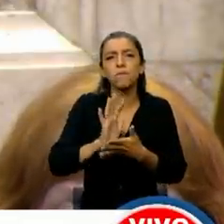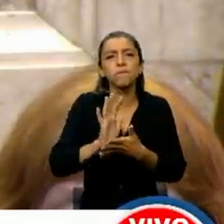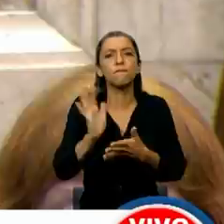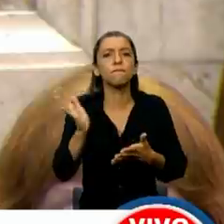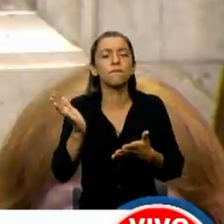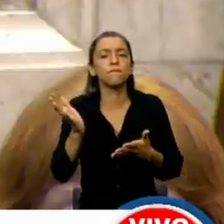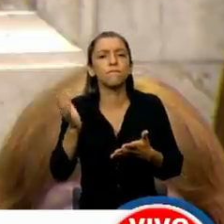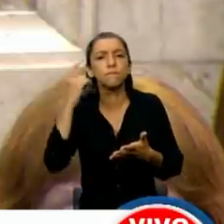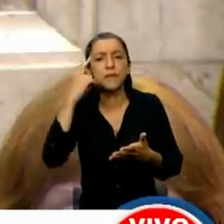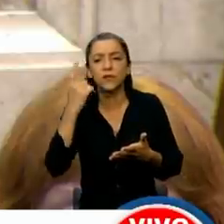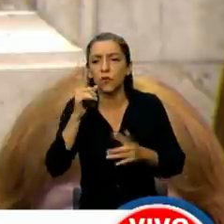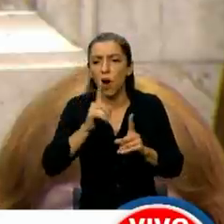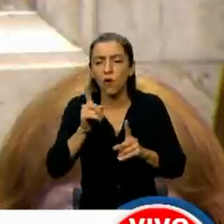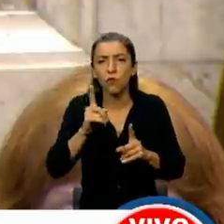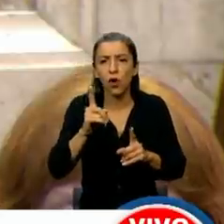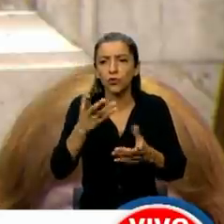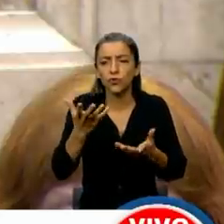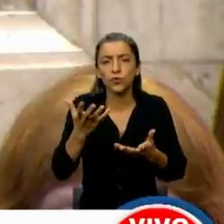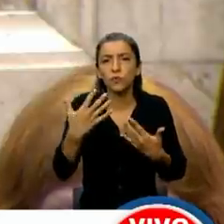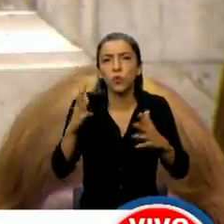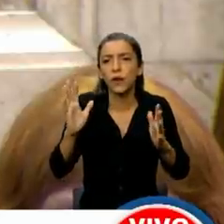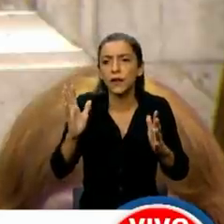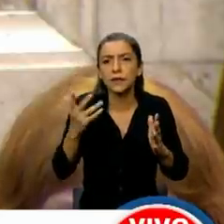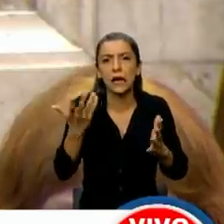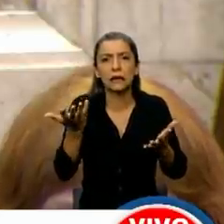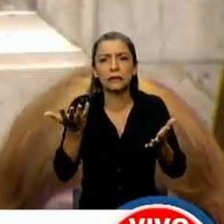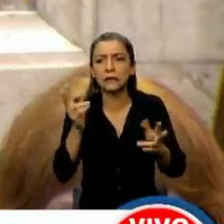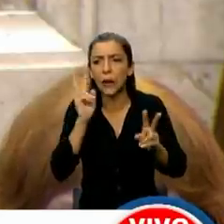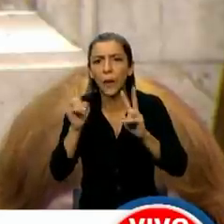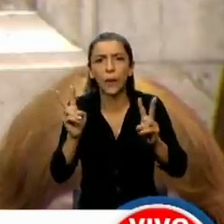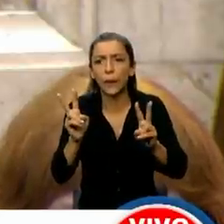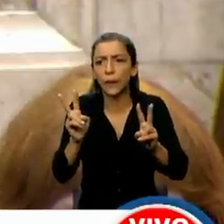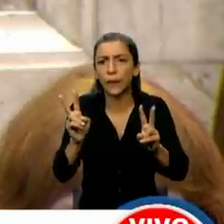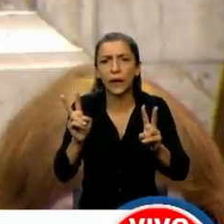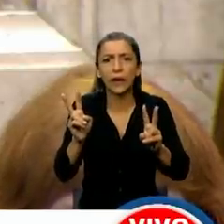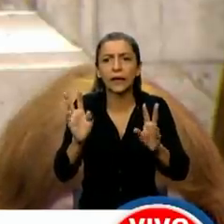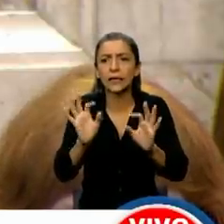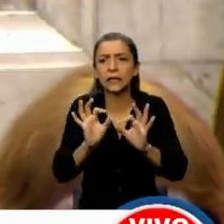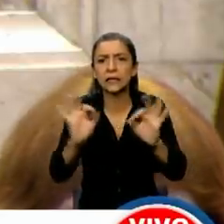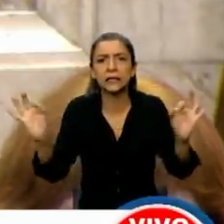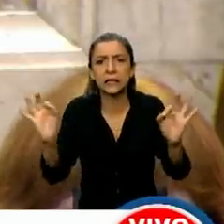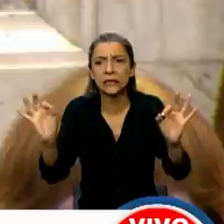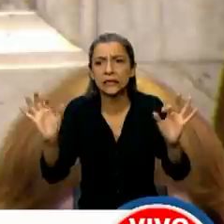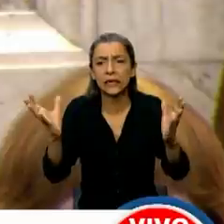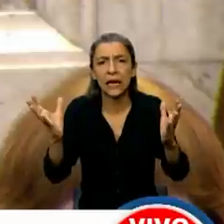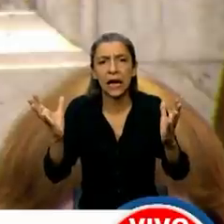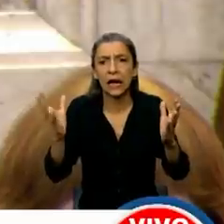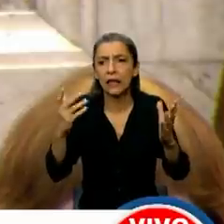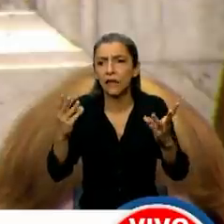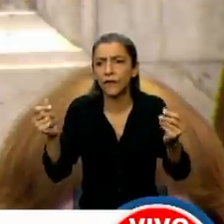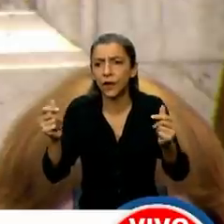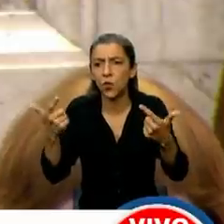ver esa obra finalizada y realizada de que ese sueño no se cumpla señor presidente porque hoy no tengamos presupuesto